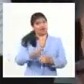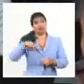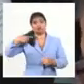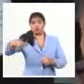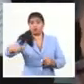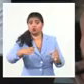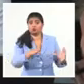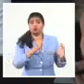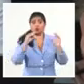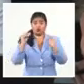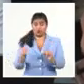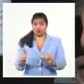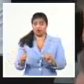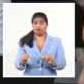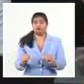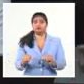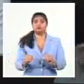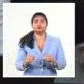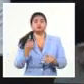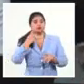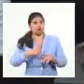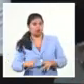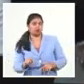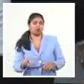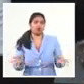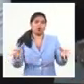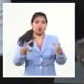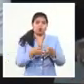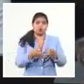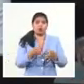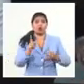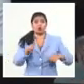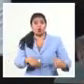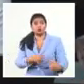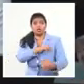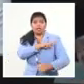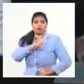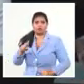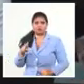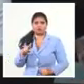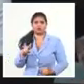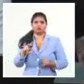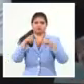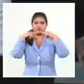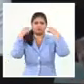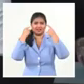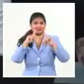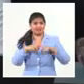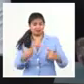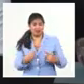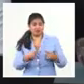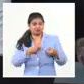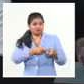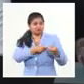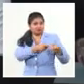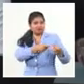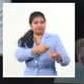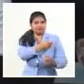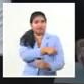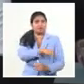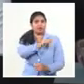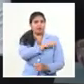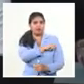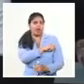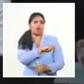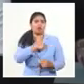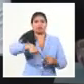por los enemigos de la revolución para crear desaliento, para crear incertidumbre, para hacer convocatorias a hechos